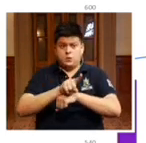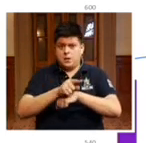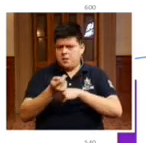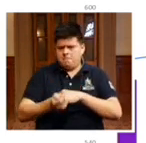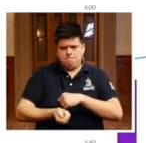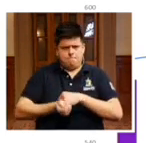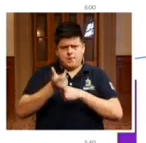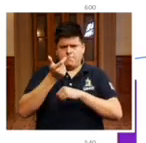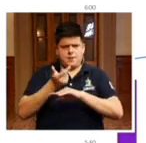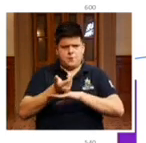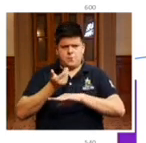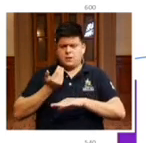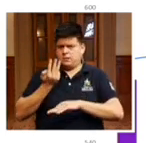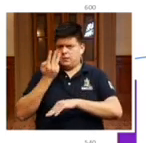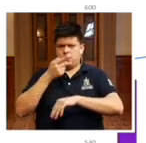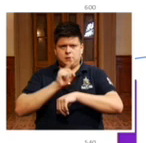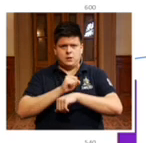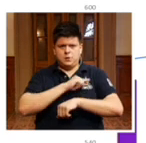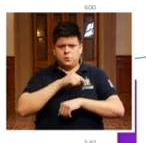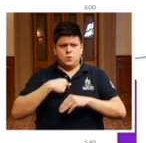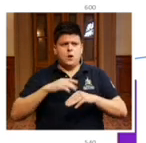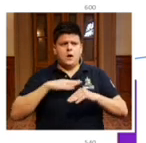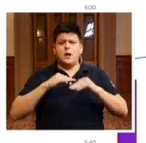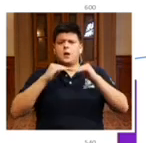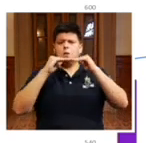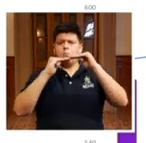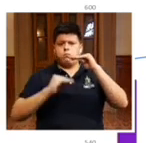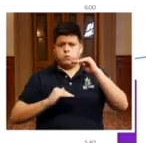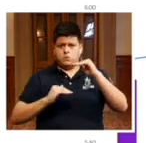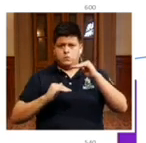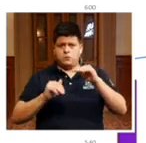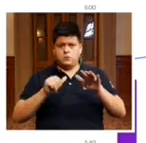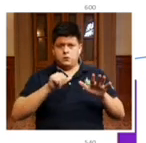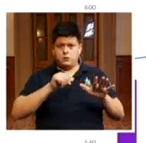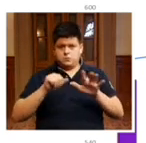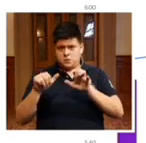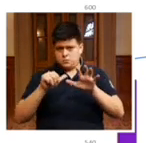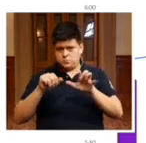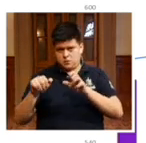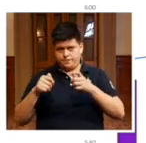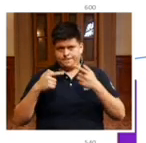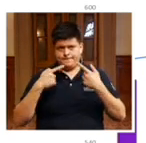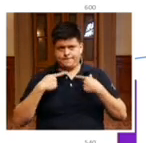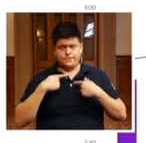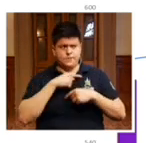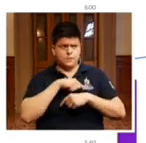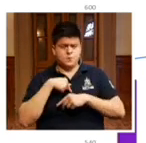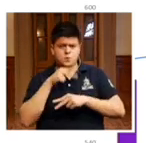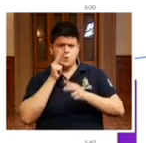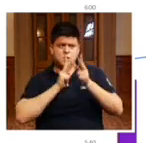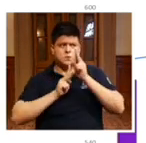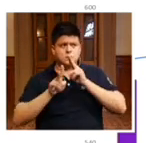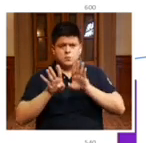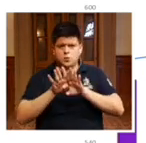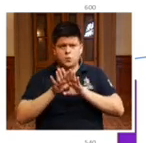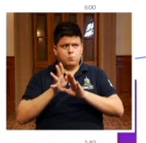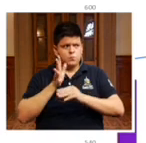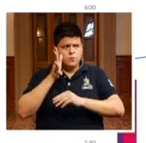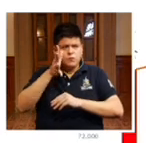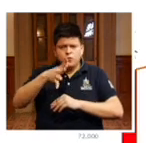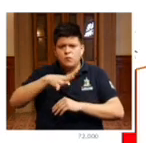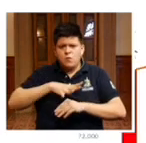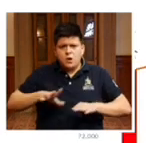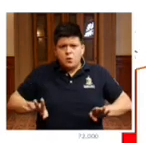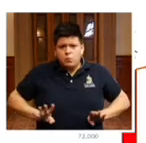de tres días que estamos por abajo de 600. Vamos a observar el comportamiento en